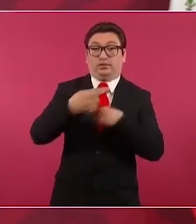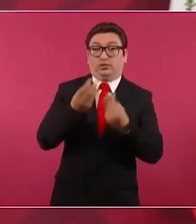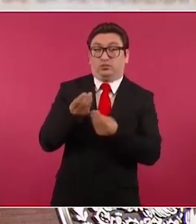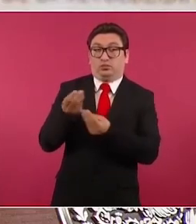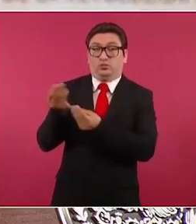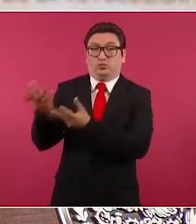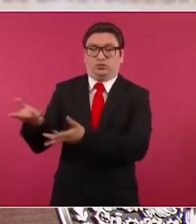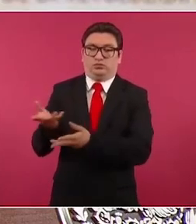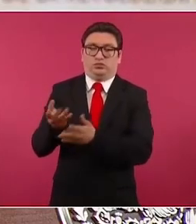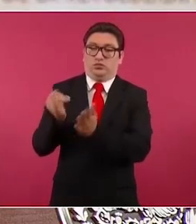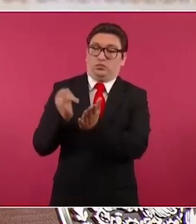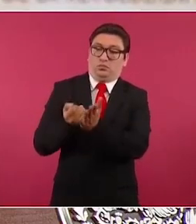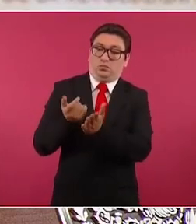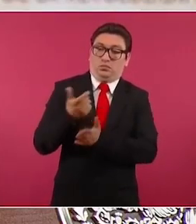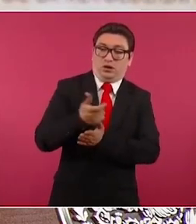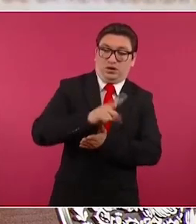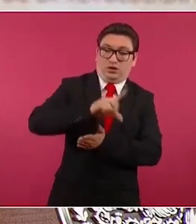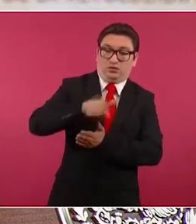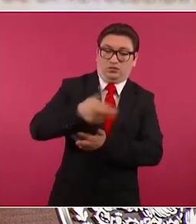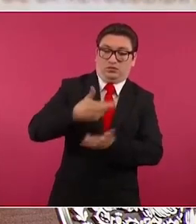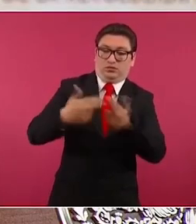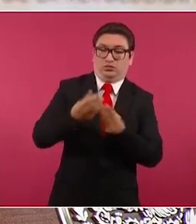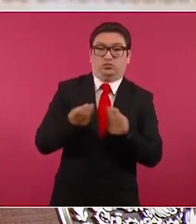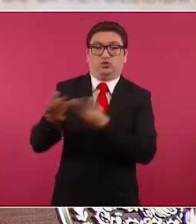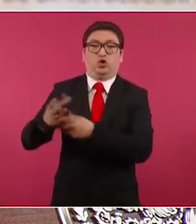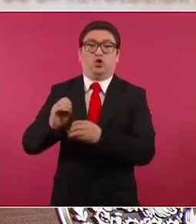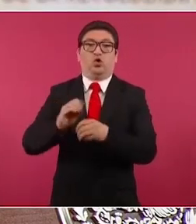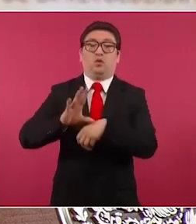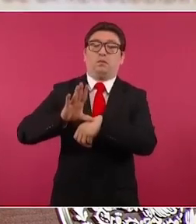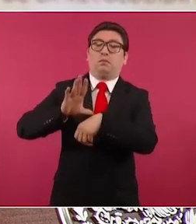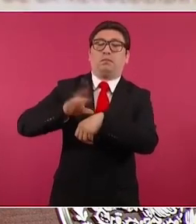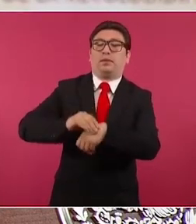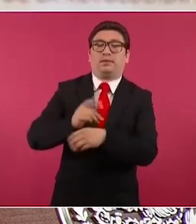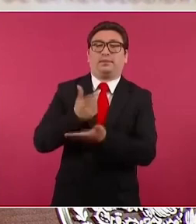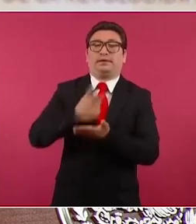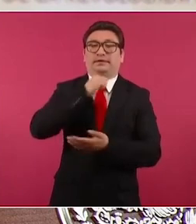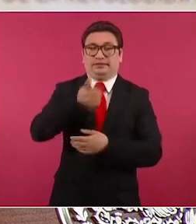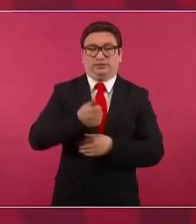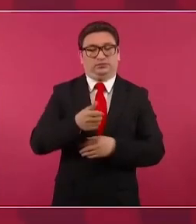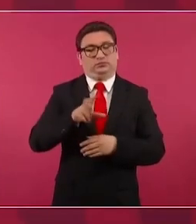de impuestos, condonación de impuestos,